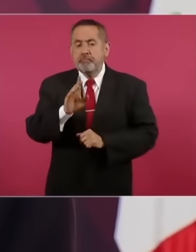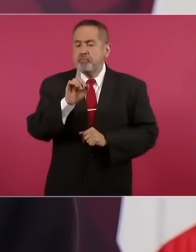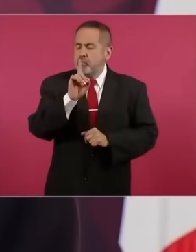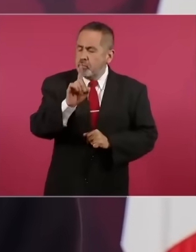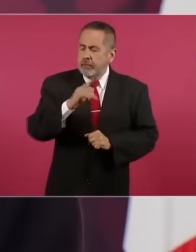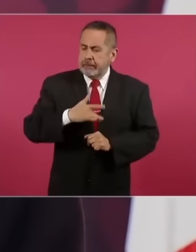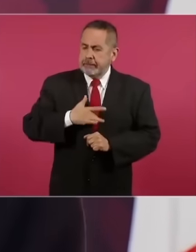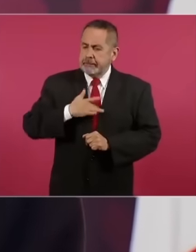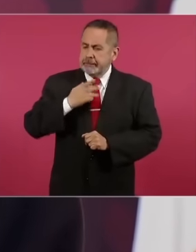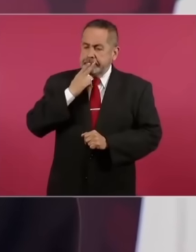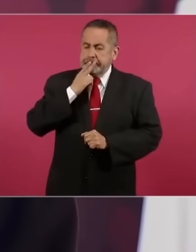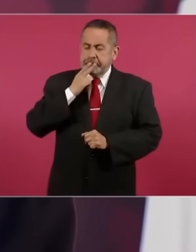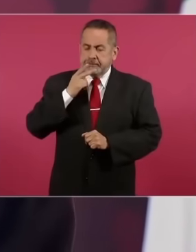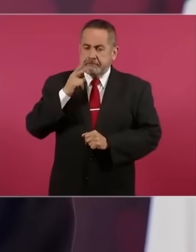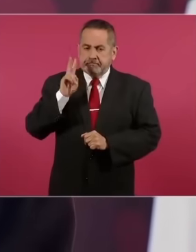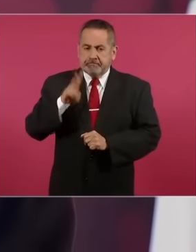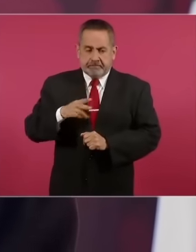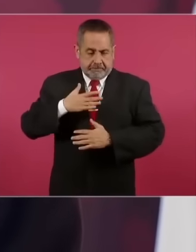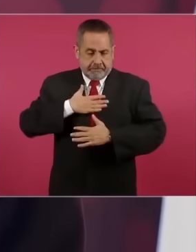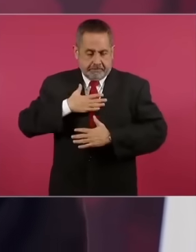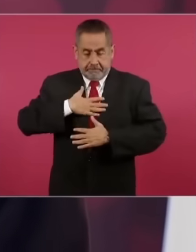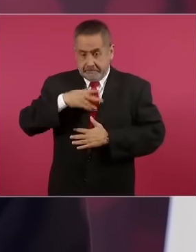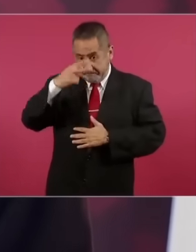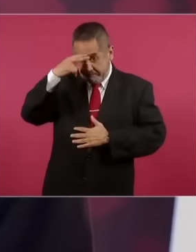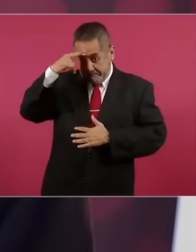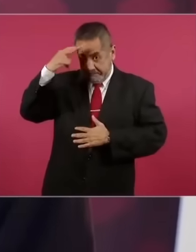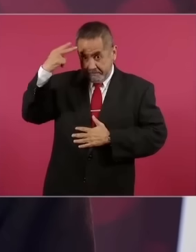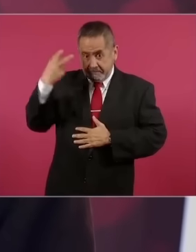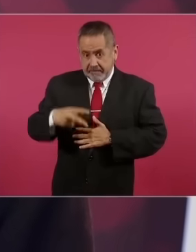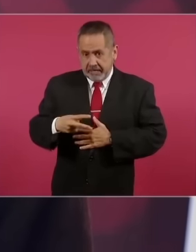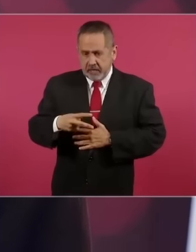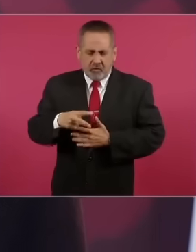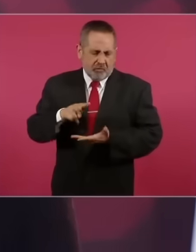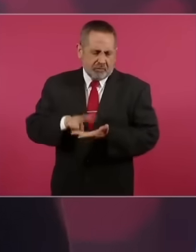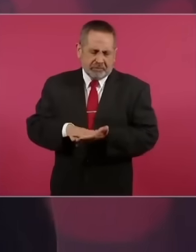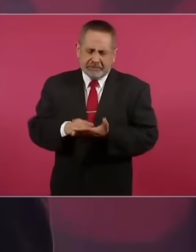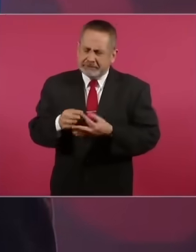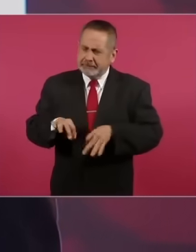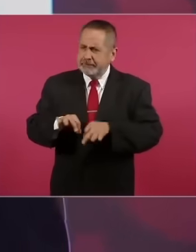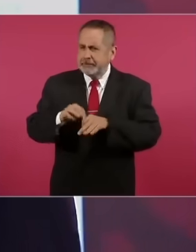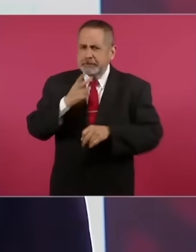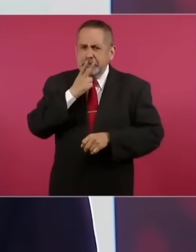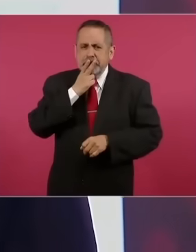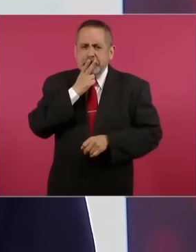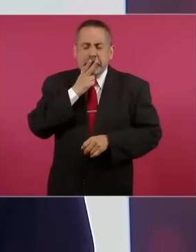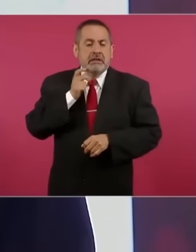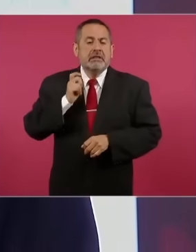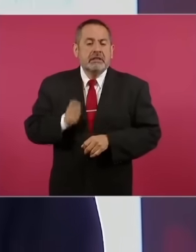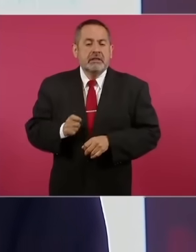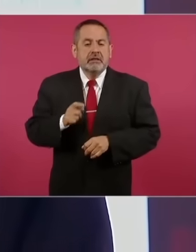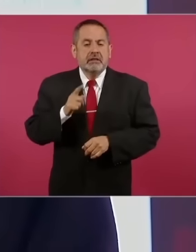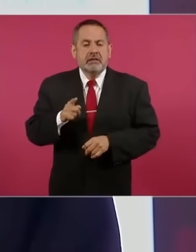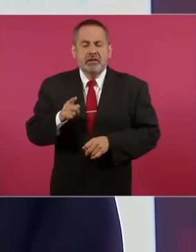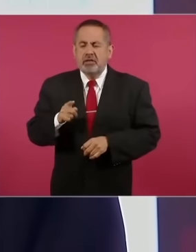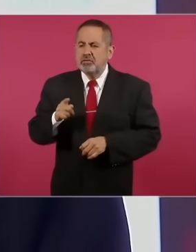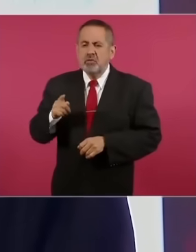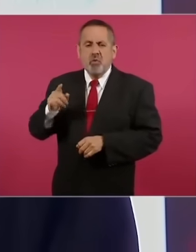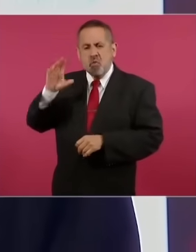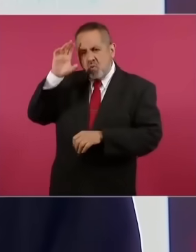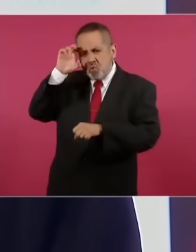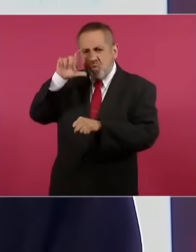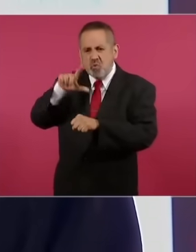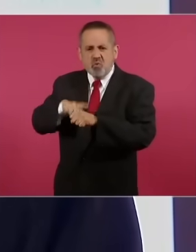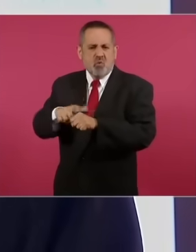más de nuestro país es precisamente su grandeza